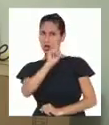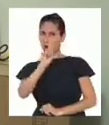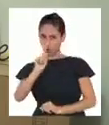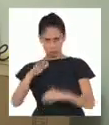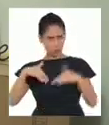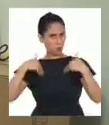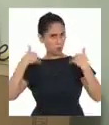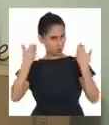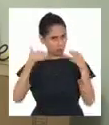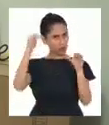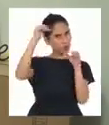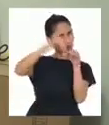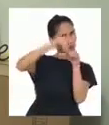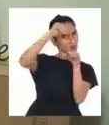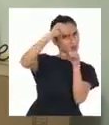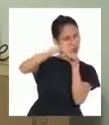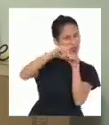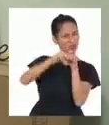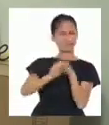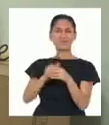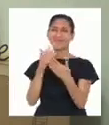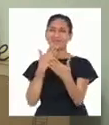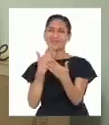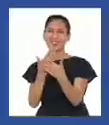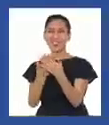Muchas gracias por su ayuda.